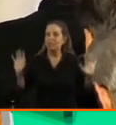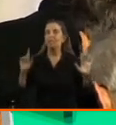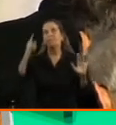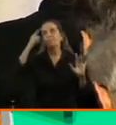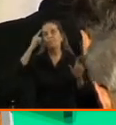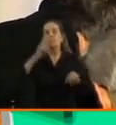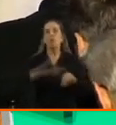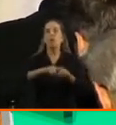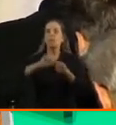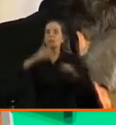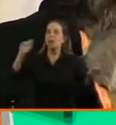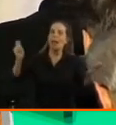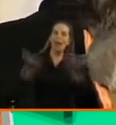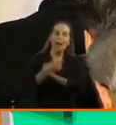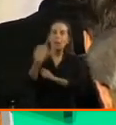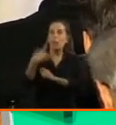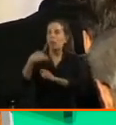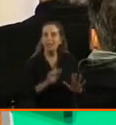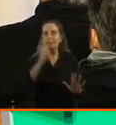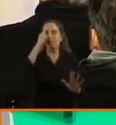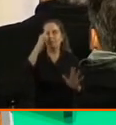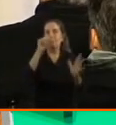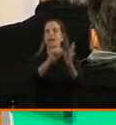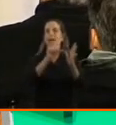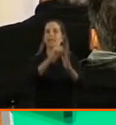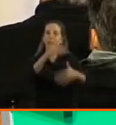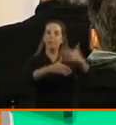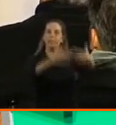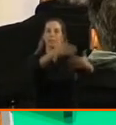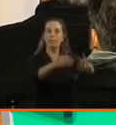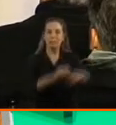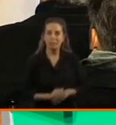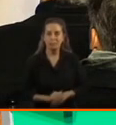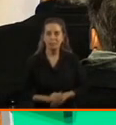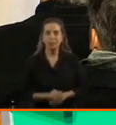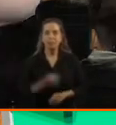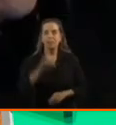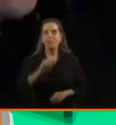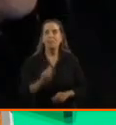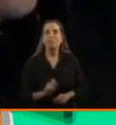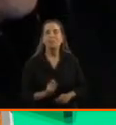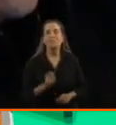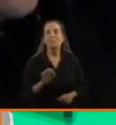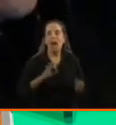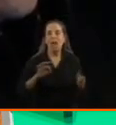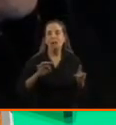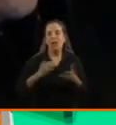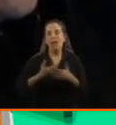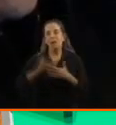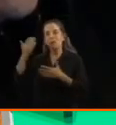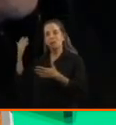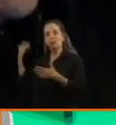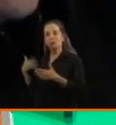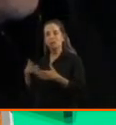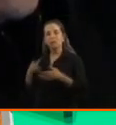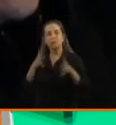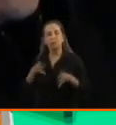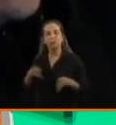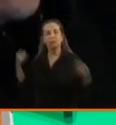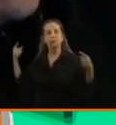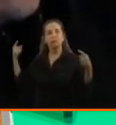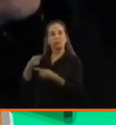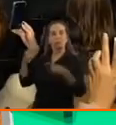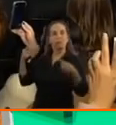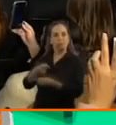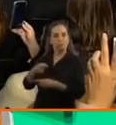quiera, ¿no? O sea, ¿me entiendes? O sea, el secreto de su éxito público no es solamente que lo quieran, sino que también lo odien, ¿no? Y tiene